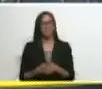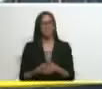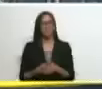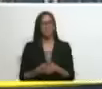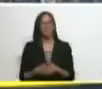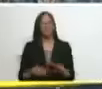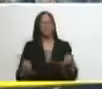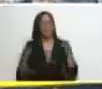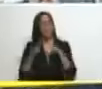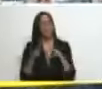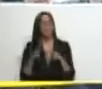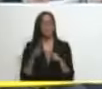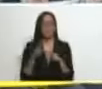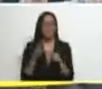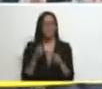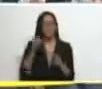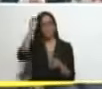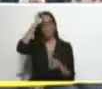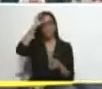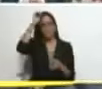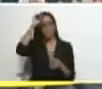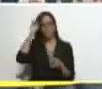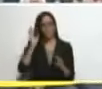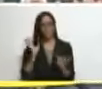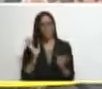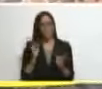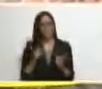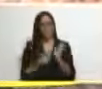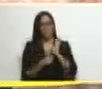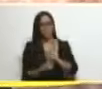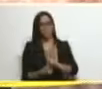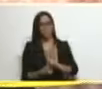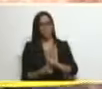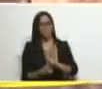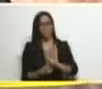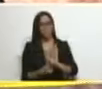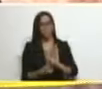Valga el comentario, ineludible.